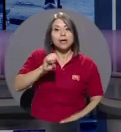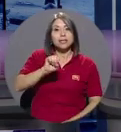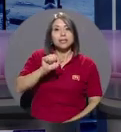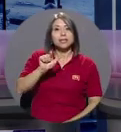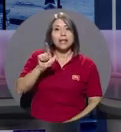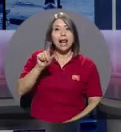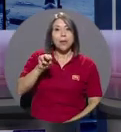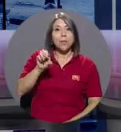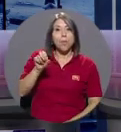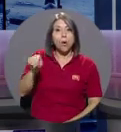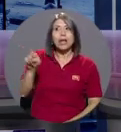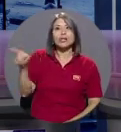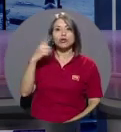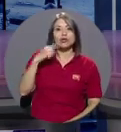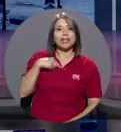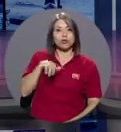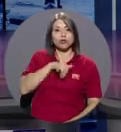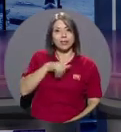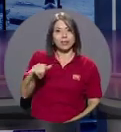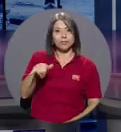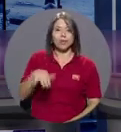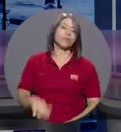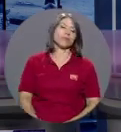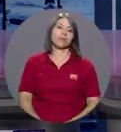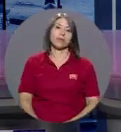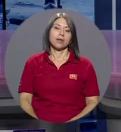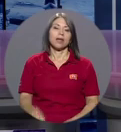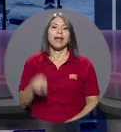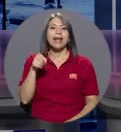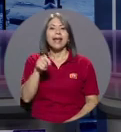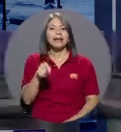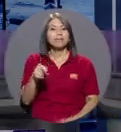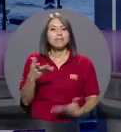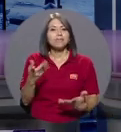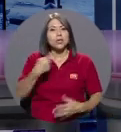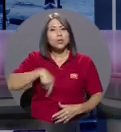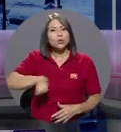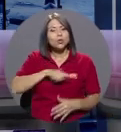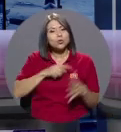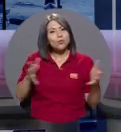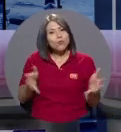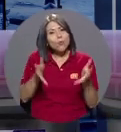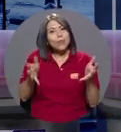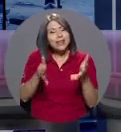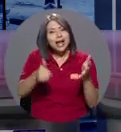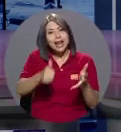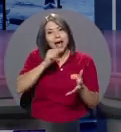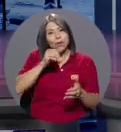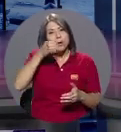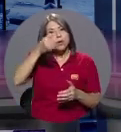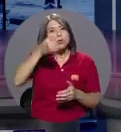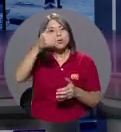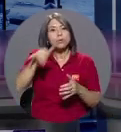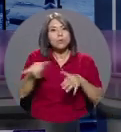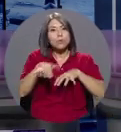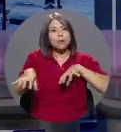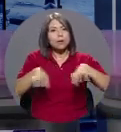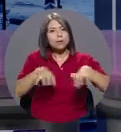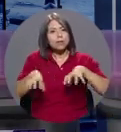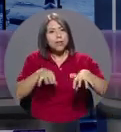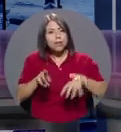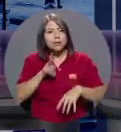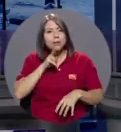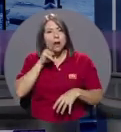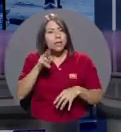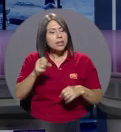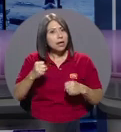gran experiencia y nos han dicho lo mismo. El tema está en cómo podemos fomentar la acuacultura como una actividad